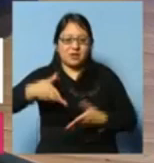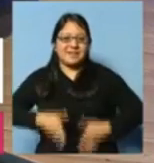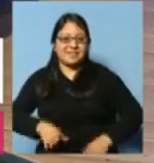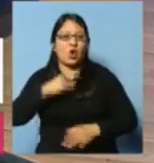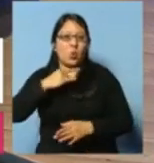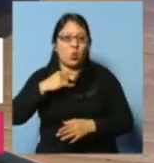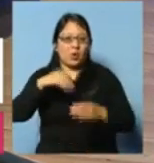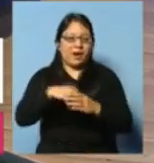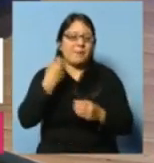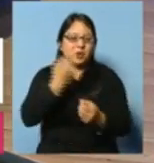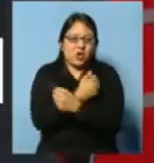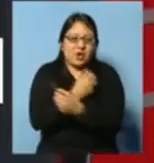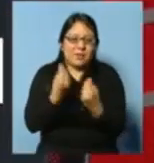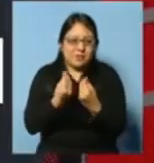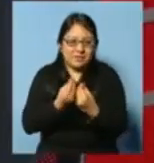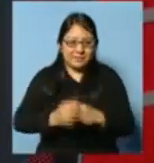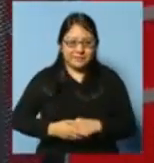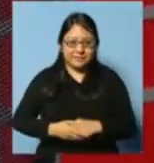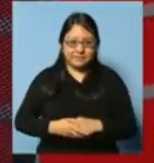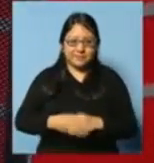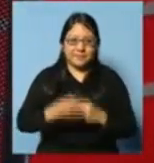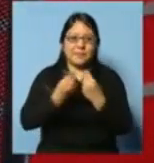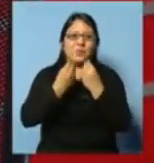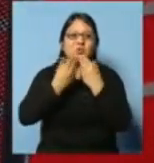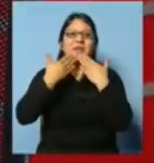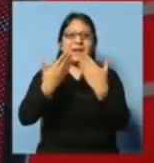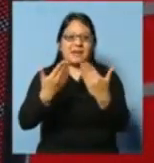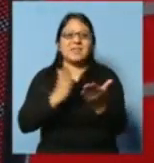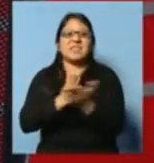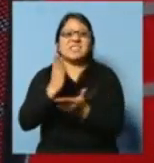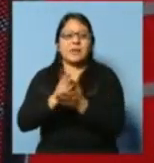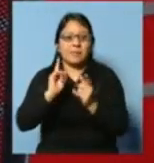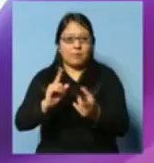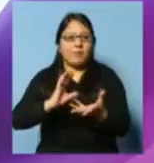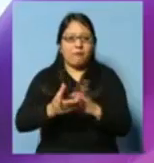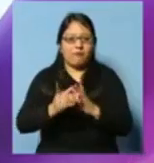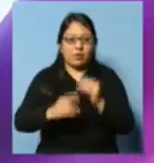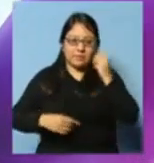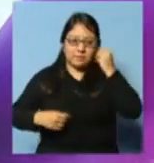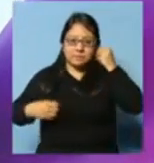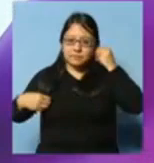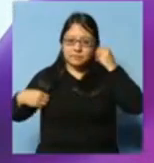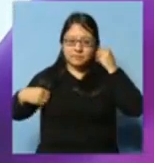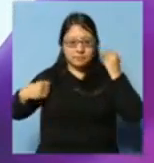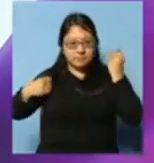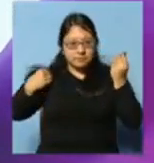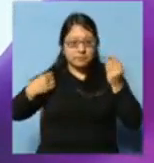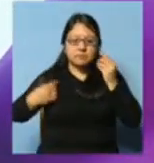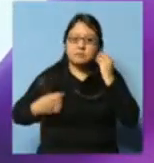muchas gracias y nosotros seguimos de la siguiente manera y llegó el momento de ver